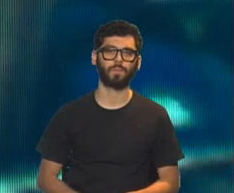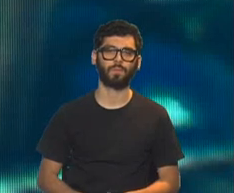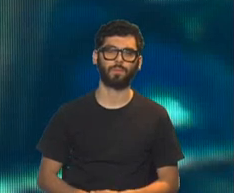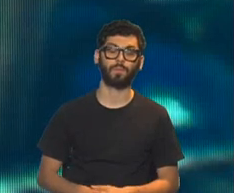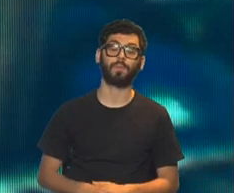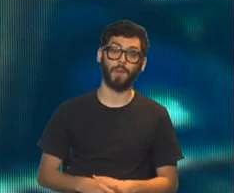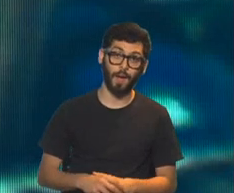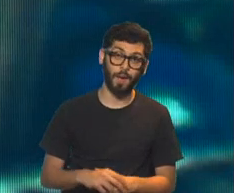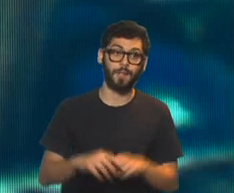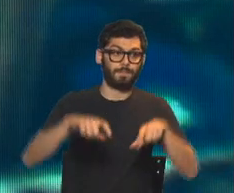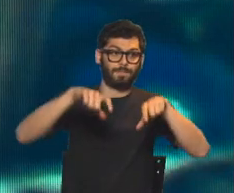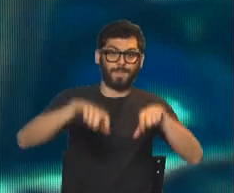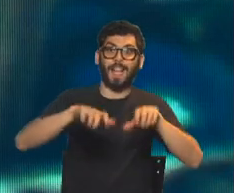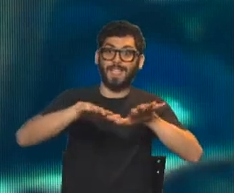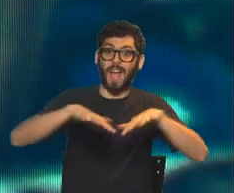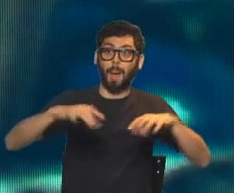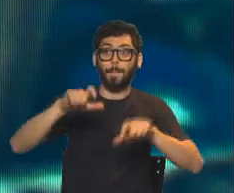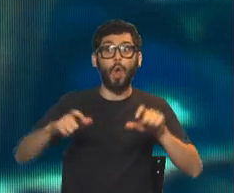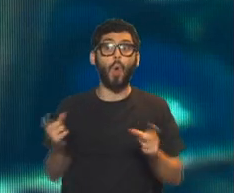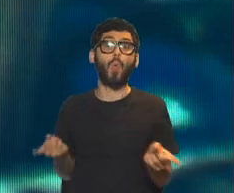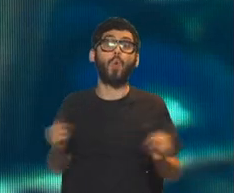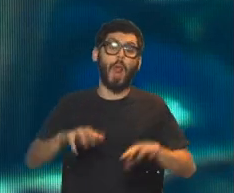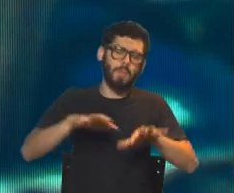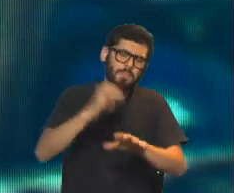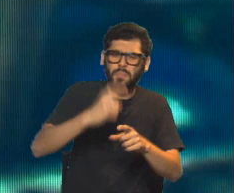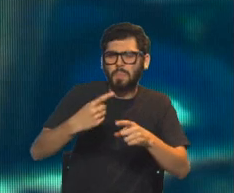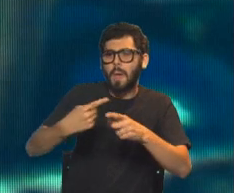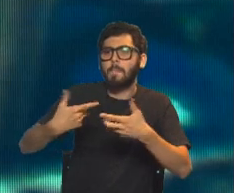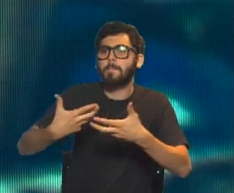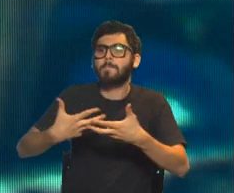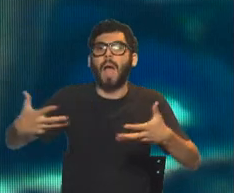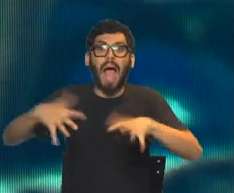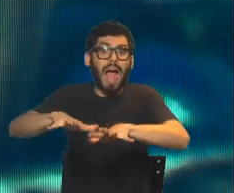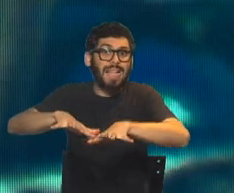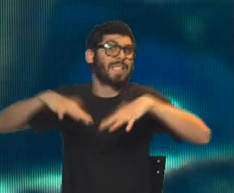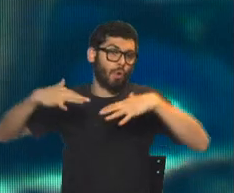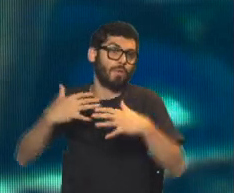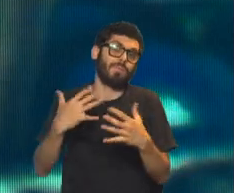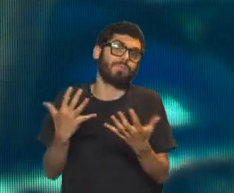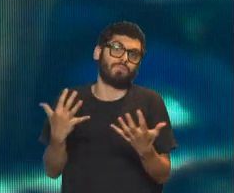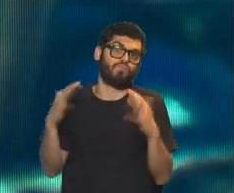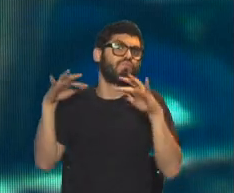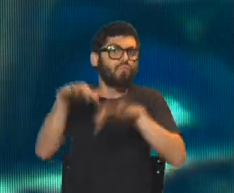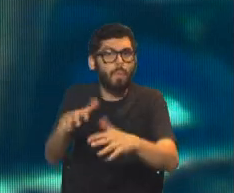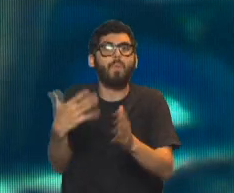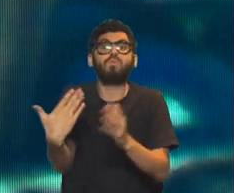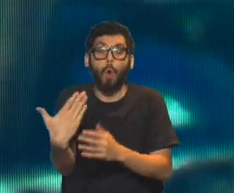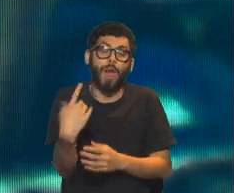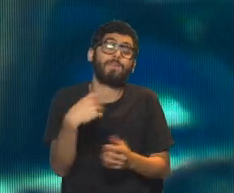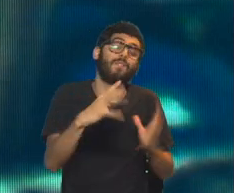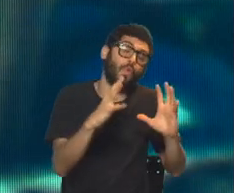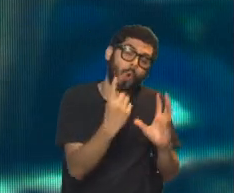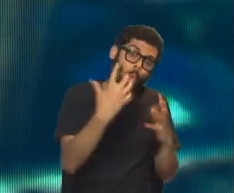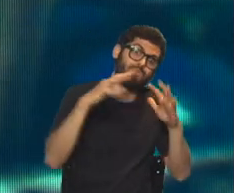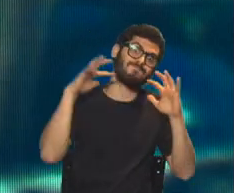Y el regreso del público a los estadios de fútbol, a los eventos masivos en general, pero obviamente el fútbol tiene su mayor repercusión. Había sido tema en los